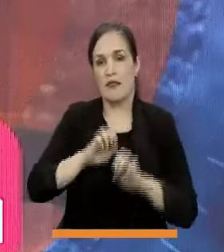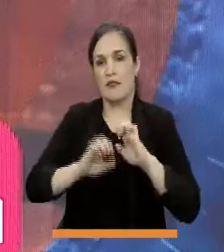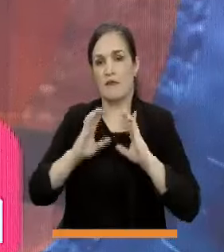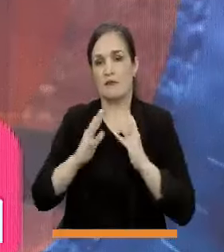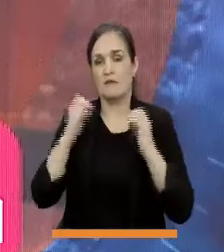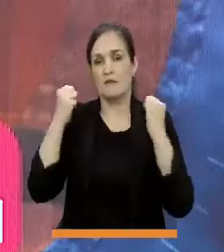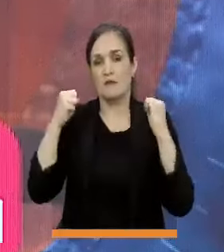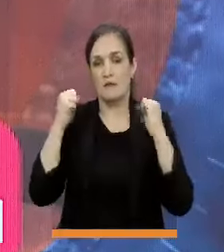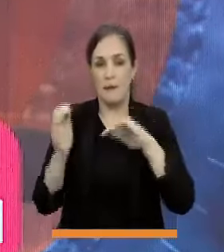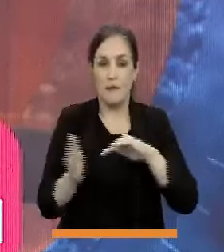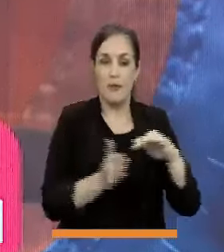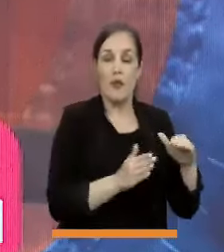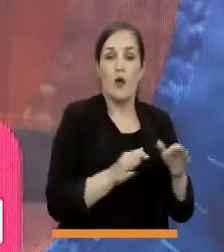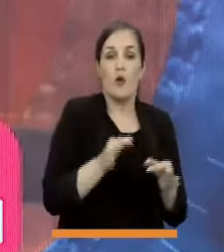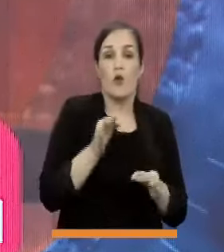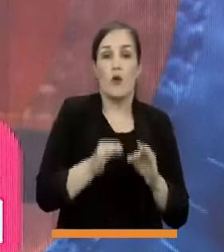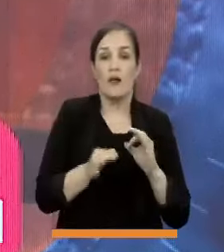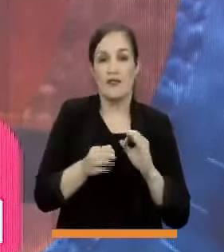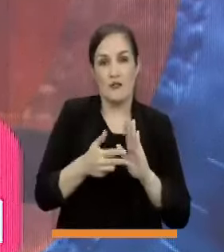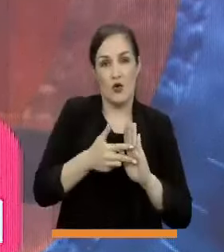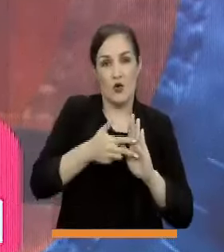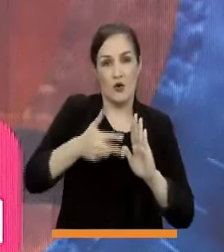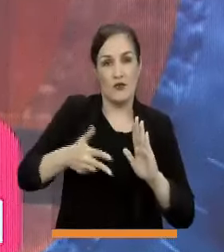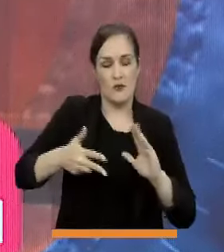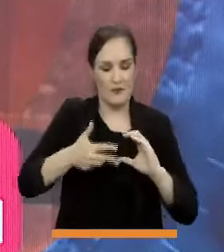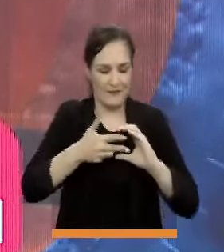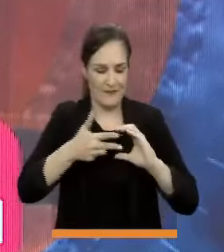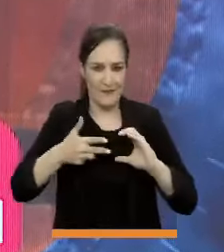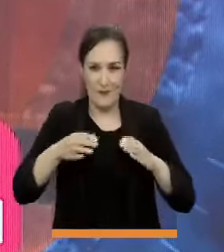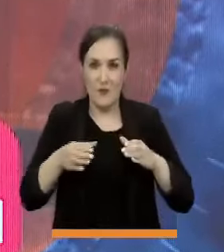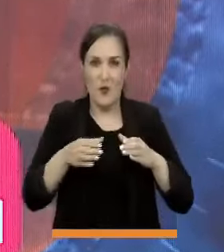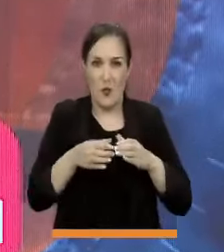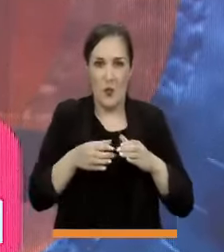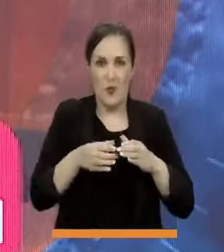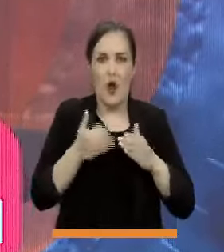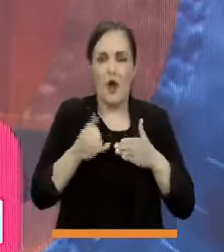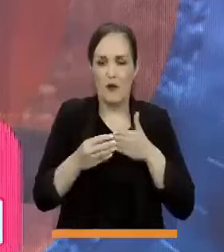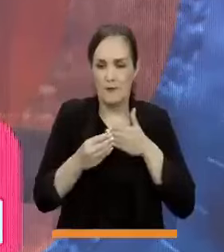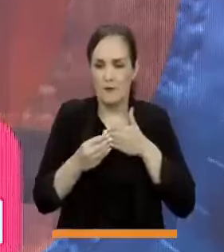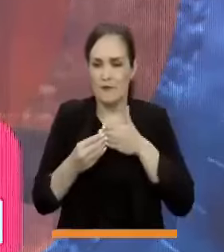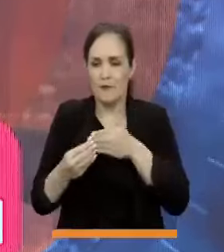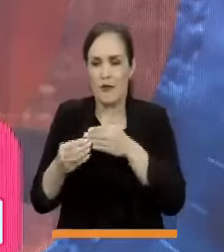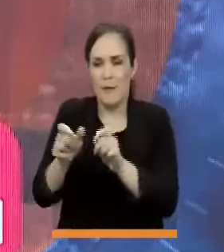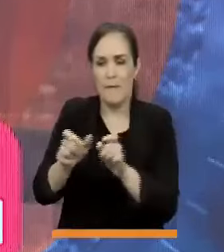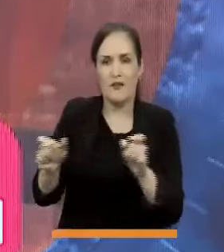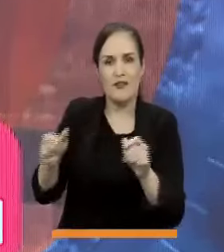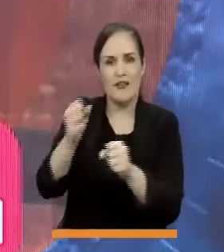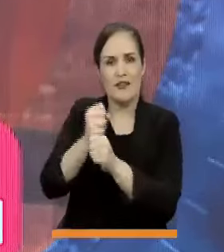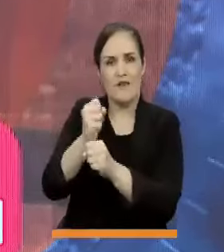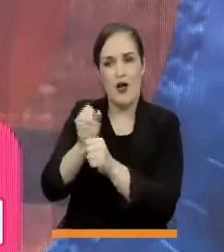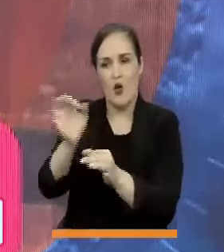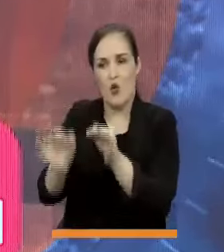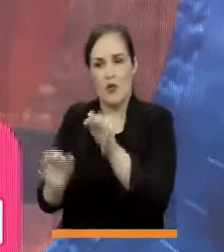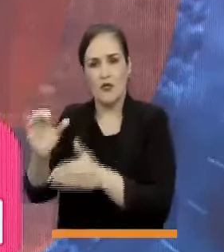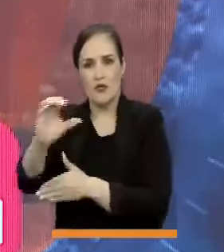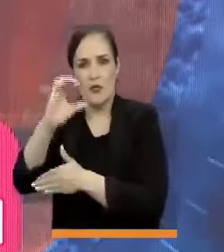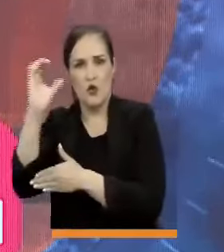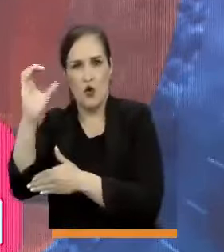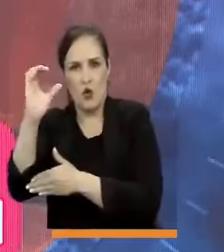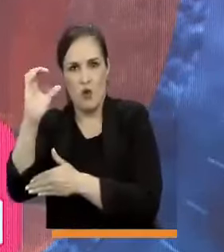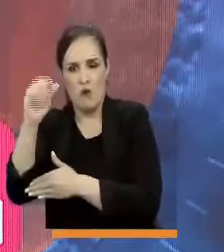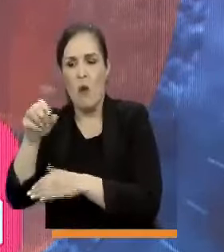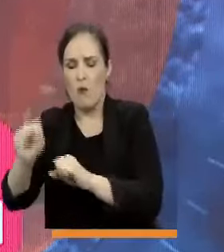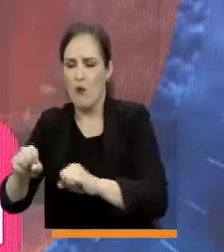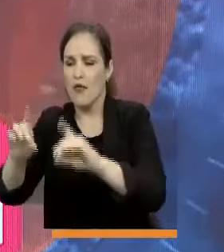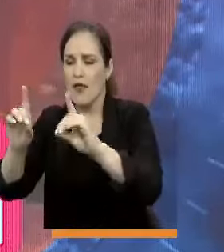La Corte Constitucional fijó lineamientos para que los operadores judiciales del país puedan trabajar y tomar decisiones apoyados en procesos relacionados